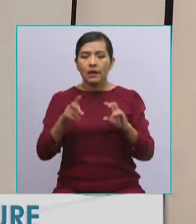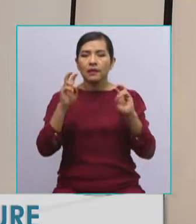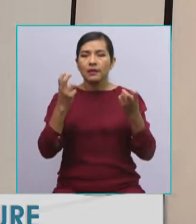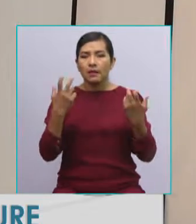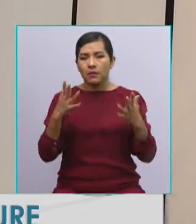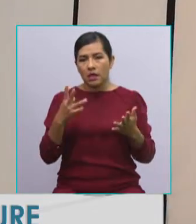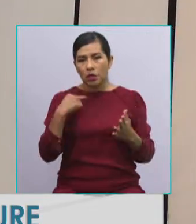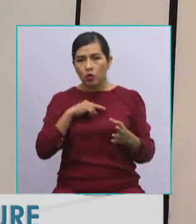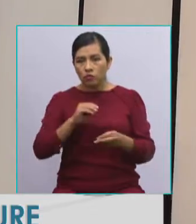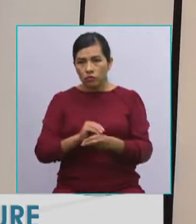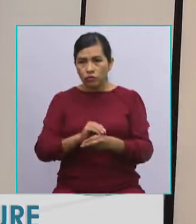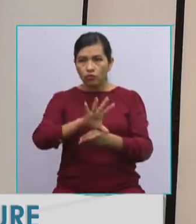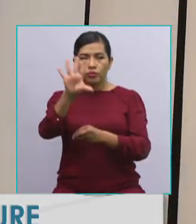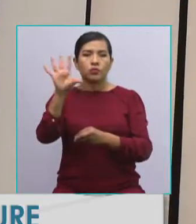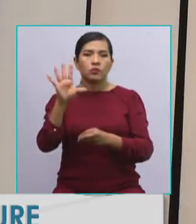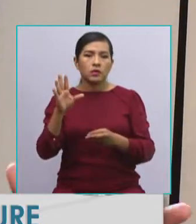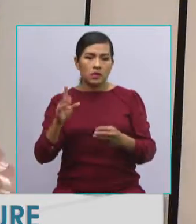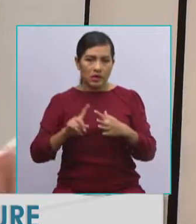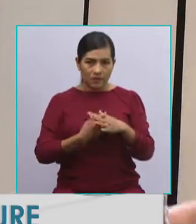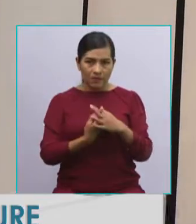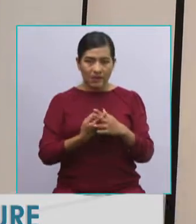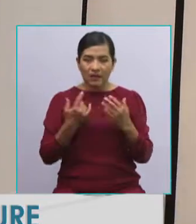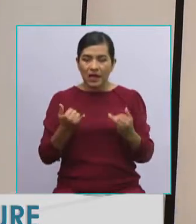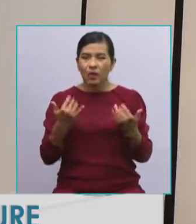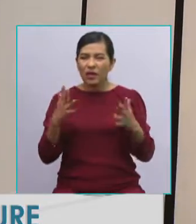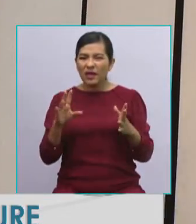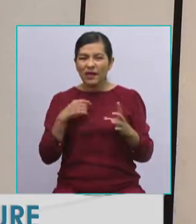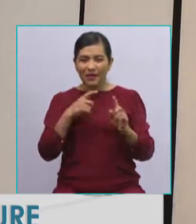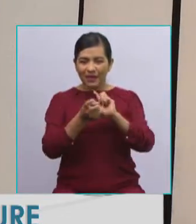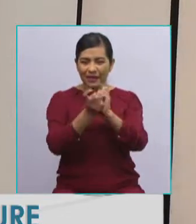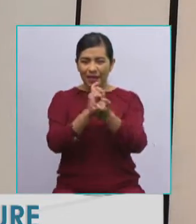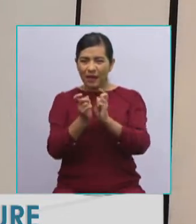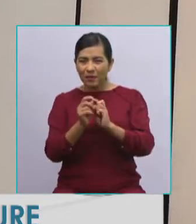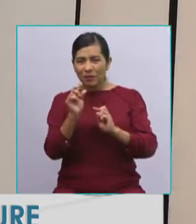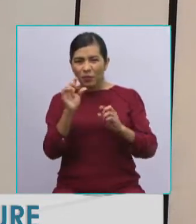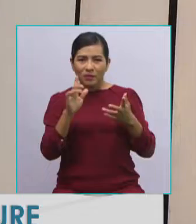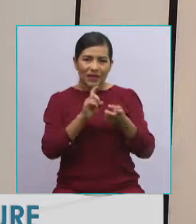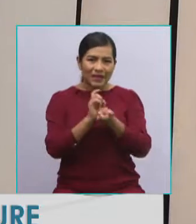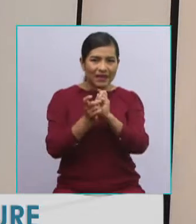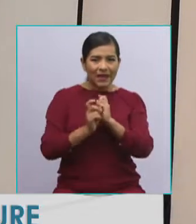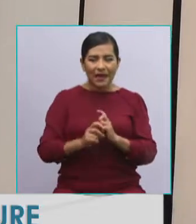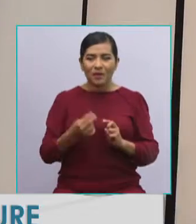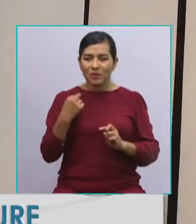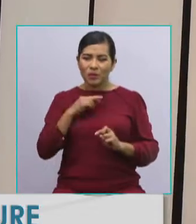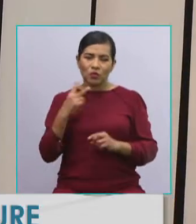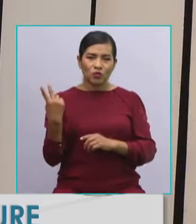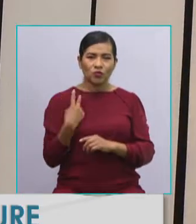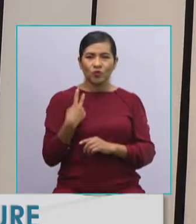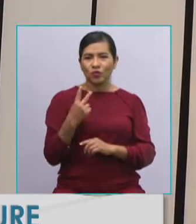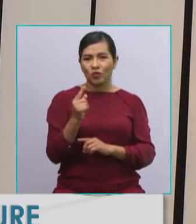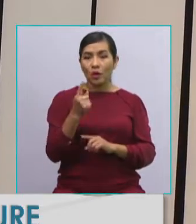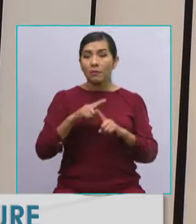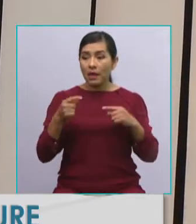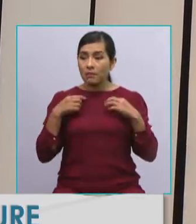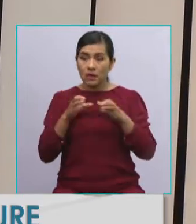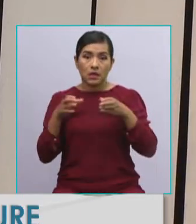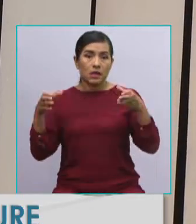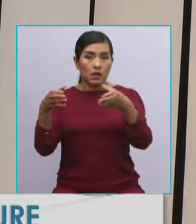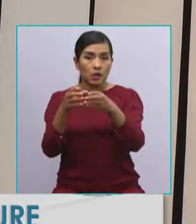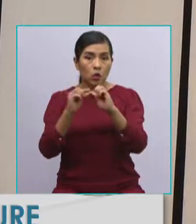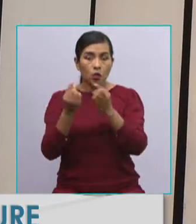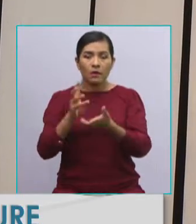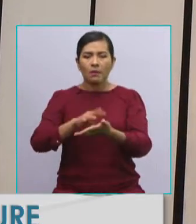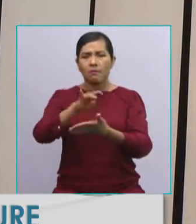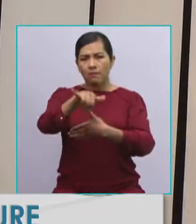el tema que vamos a lanzar. Es el tema que, bueno, hemos hecho una versión acústica, hemos tratado de hacer como que algo distinto, pero para que lo esperen, en